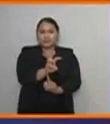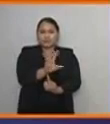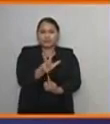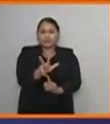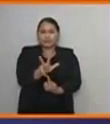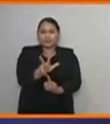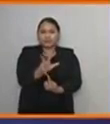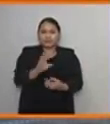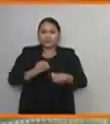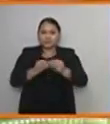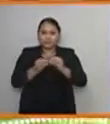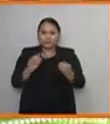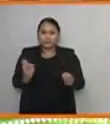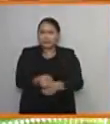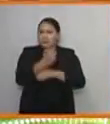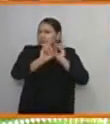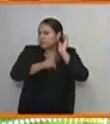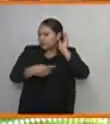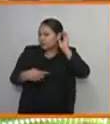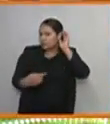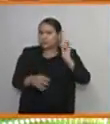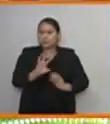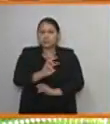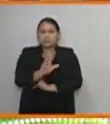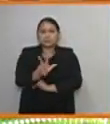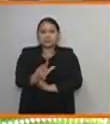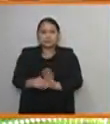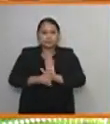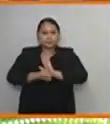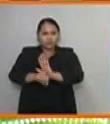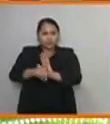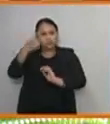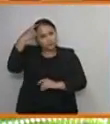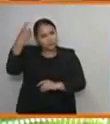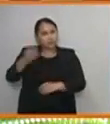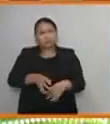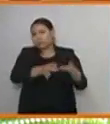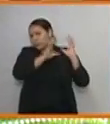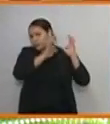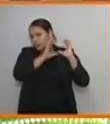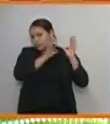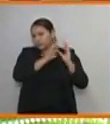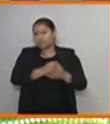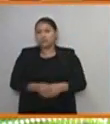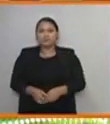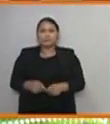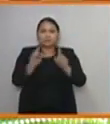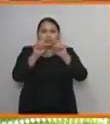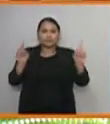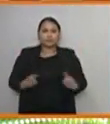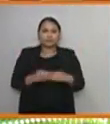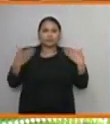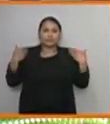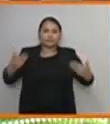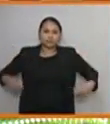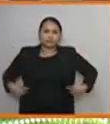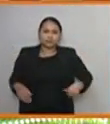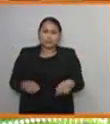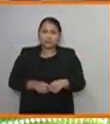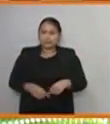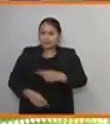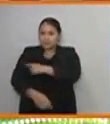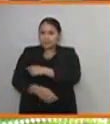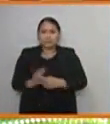3. Número ganador para la diaria 63 con su símbolo de sueños Coco. En el cuadro del cuerpo representado en el bíceps